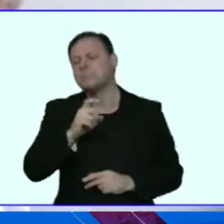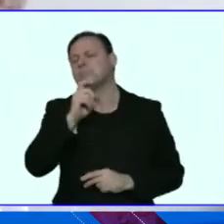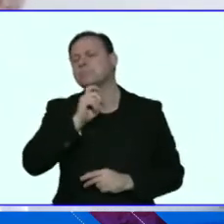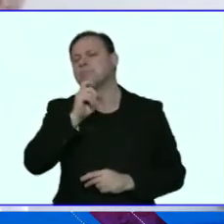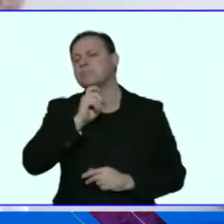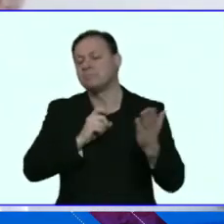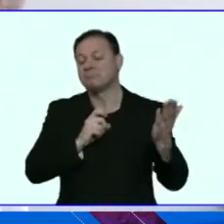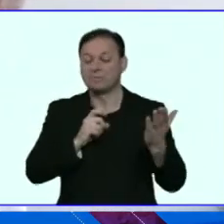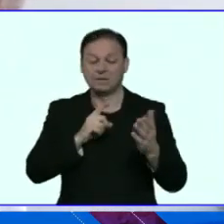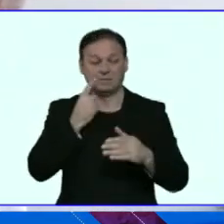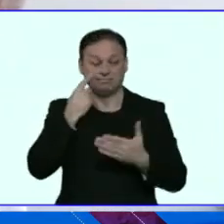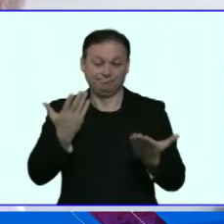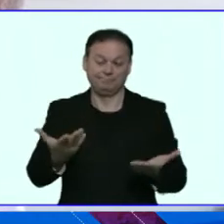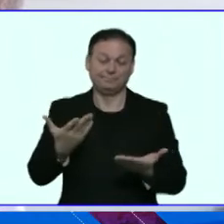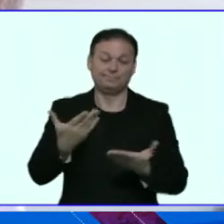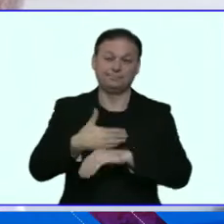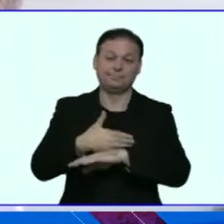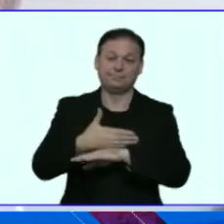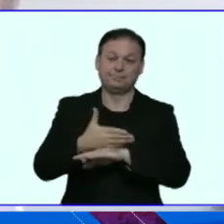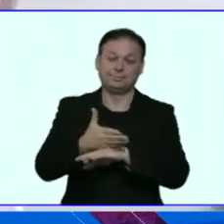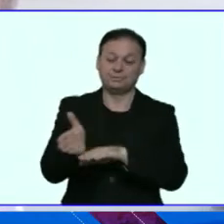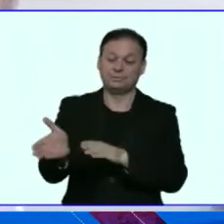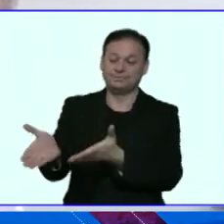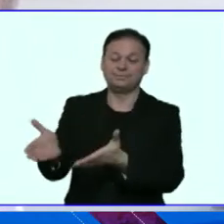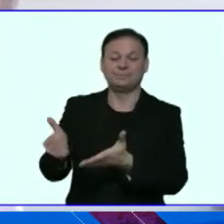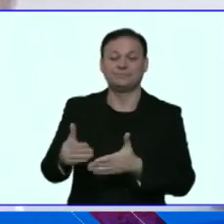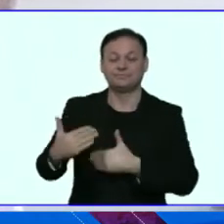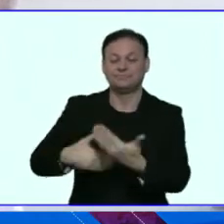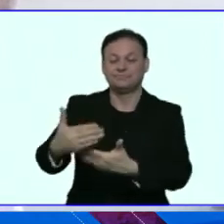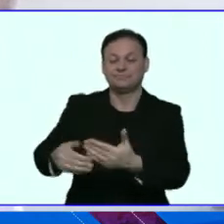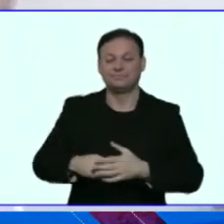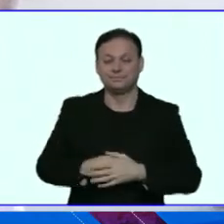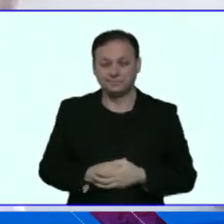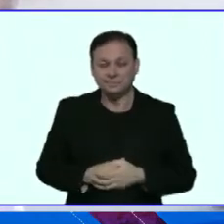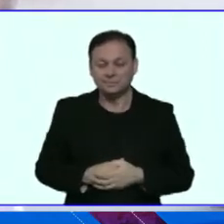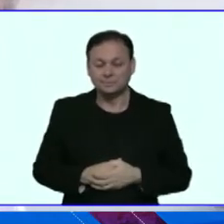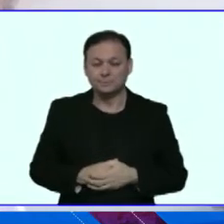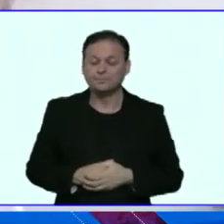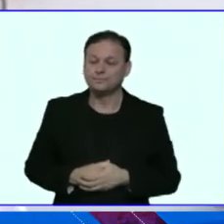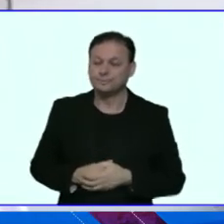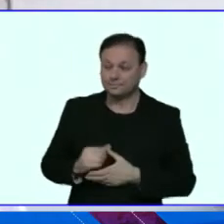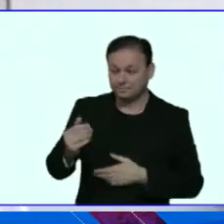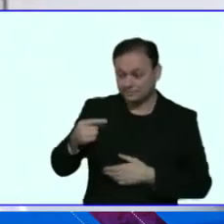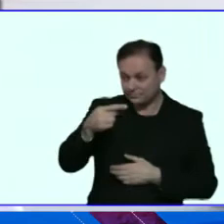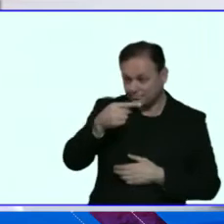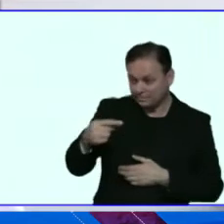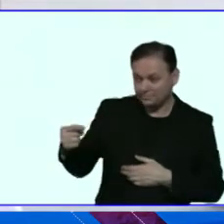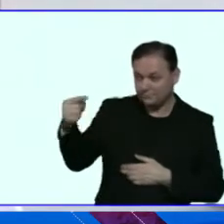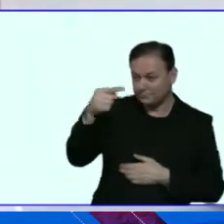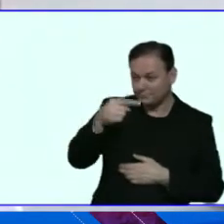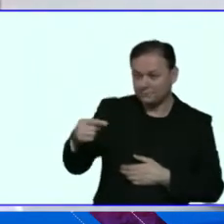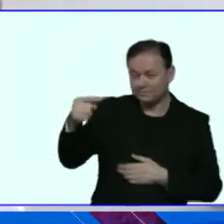el tiempo. Realmente es lamentable. ¿Y sabes qué más me da bronca? Que hace semanas nomás veíamos una rata en un